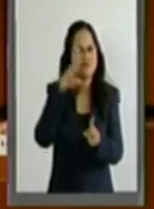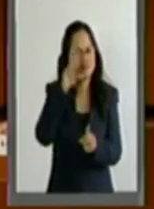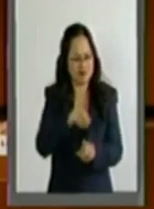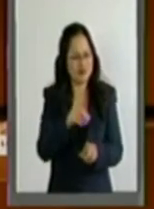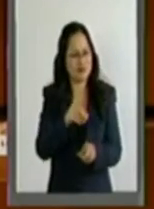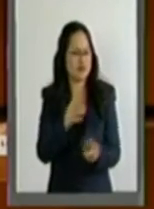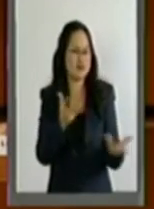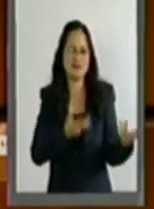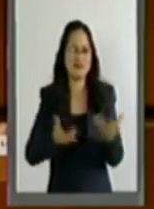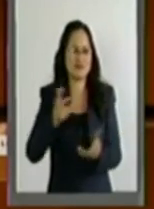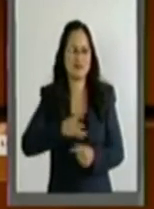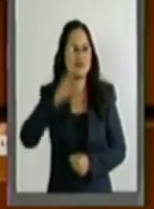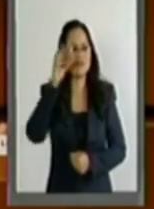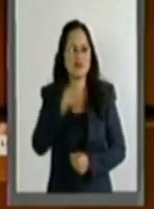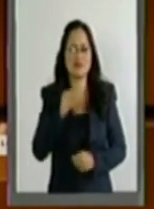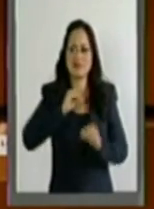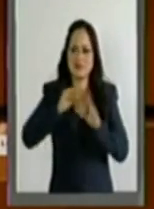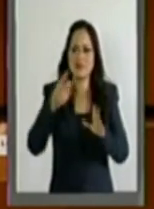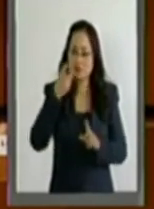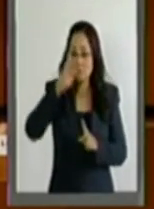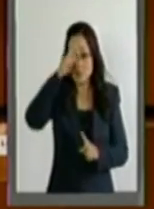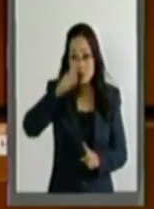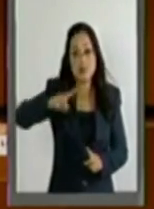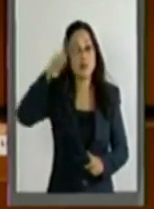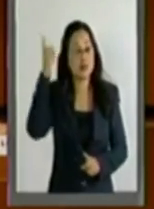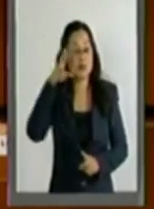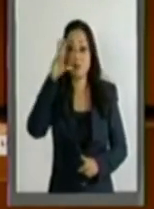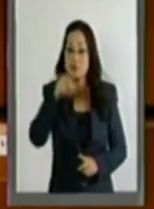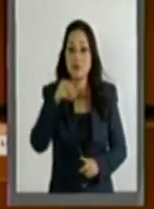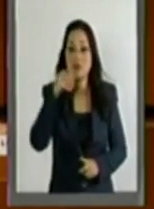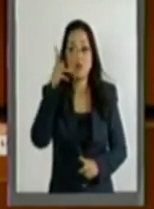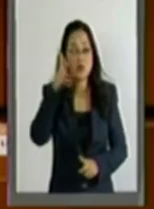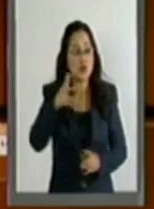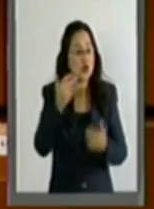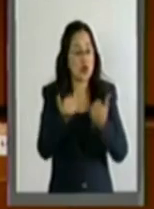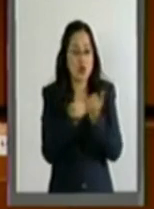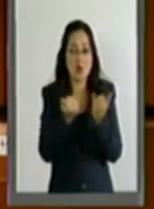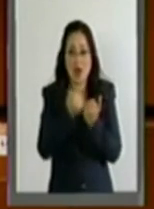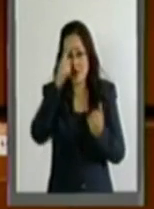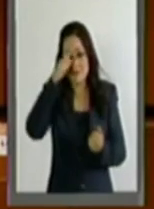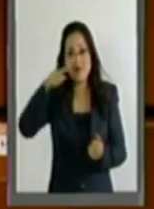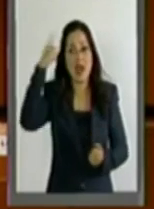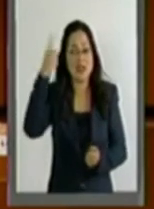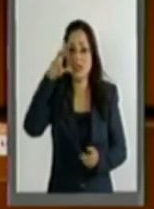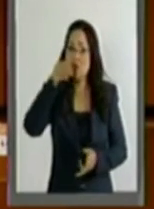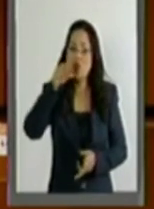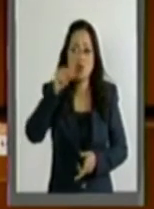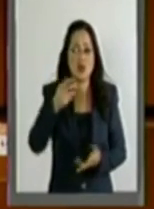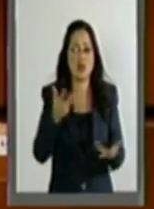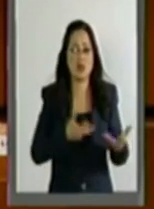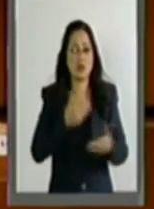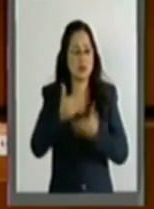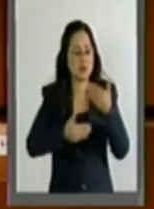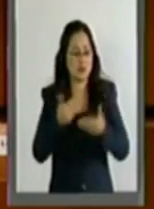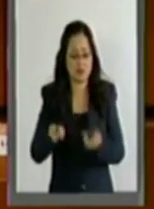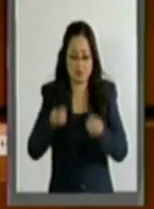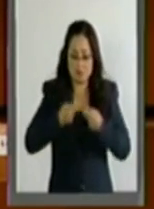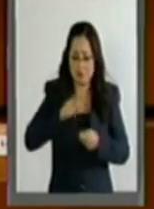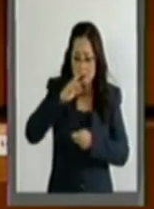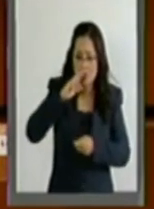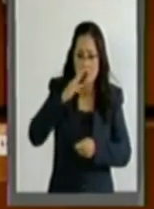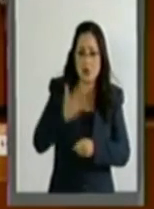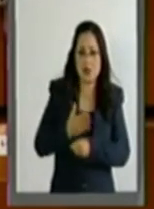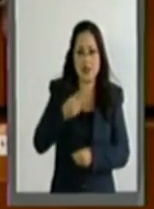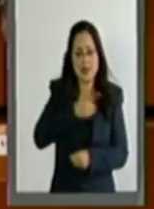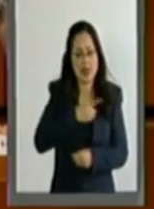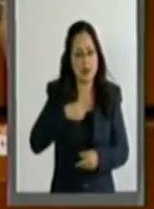encuentro social y ciertamente no fue fácil. No lo será en los tiempos que siguen y desde luego que nos obliga a todos a hacer una